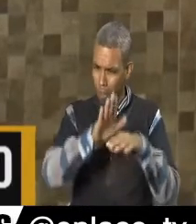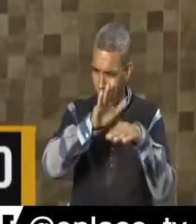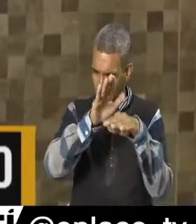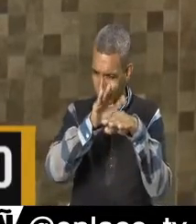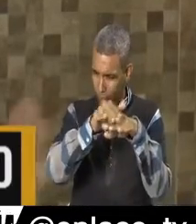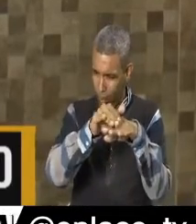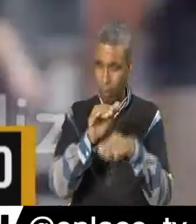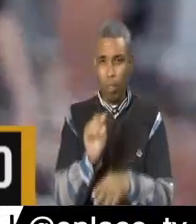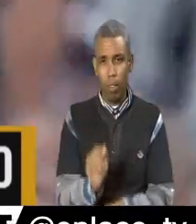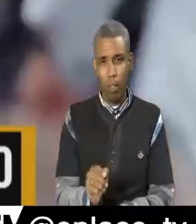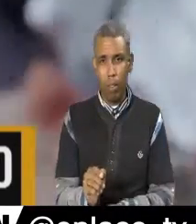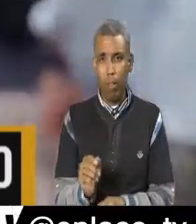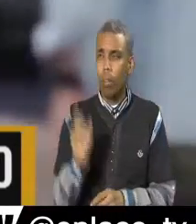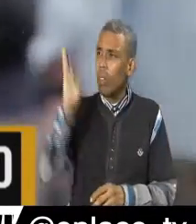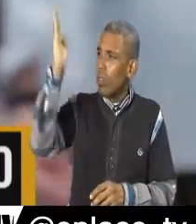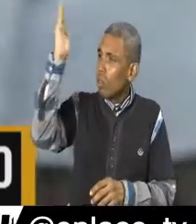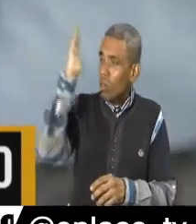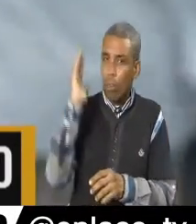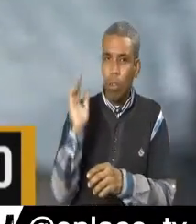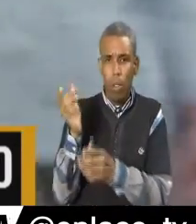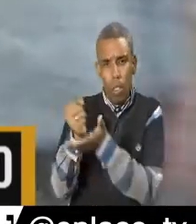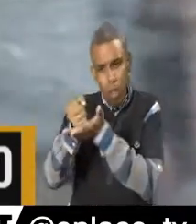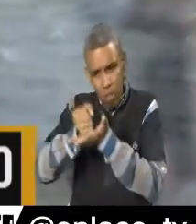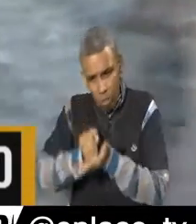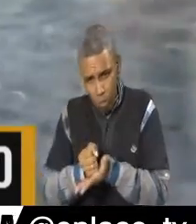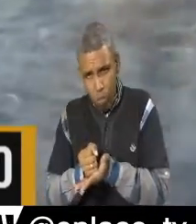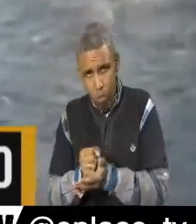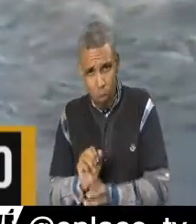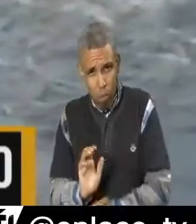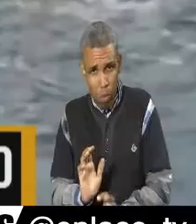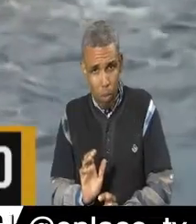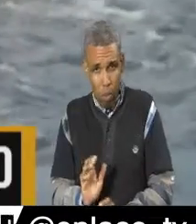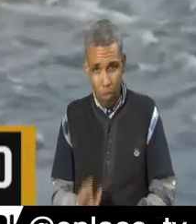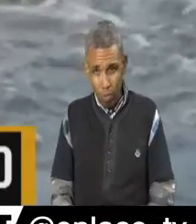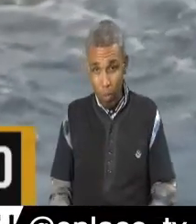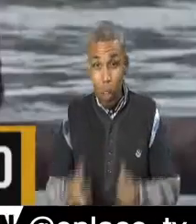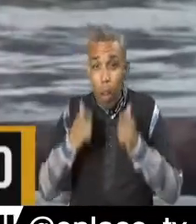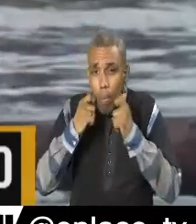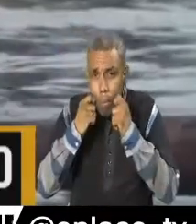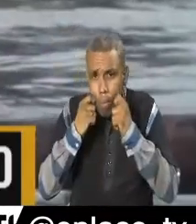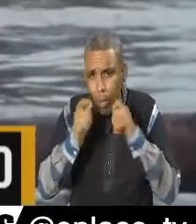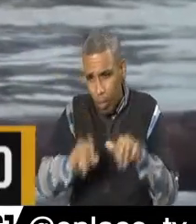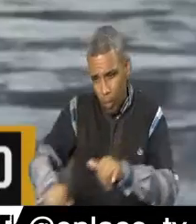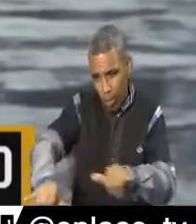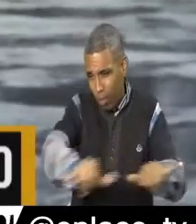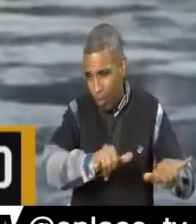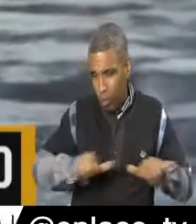aferremos a Dios, porque todo el mundo, todos los seres humanos vivimos momentos difíciles